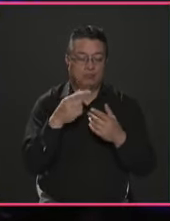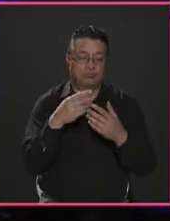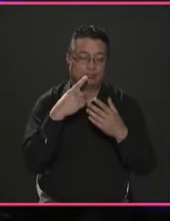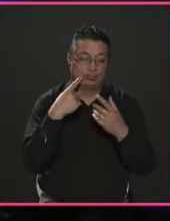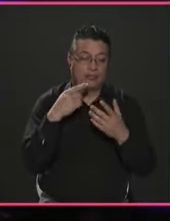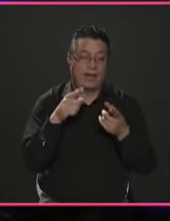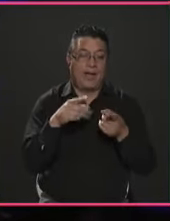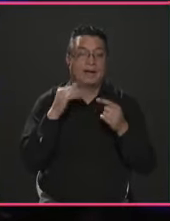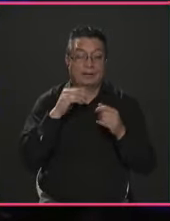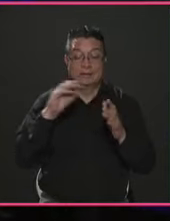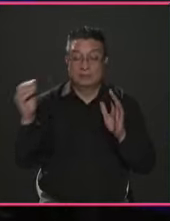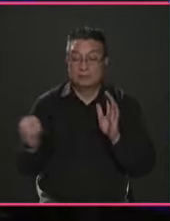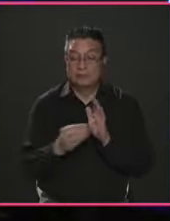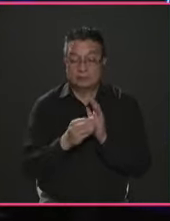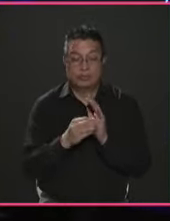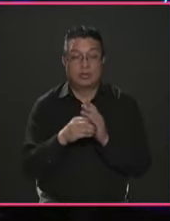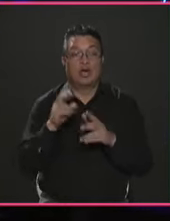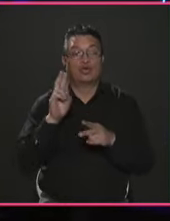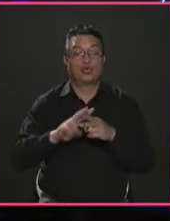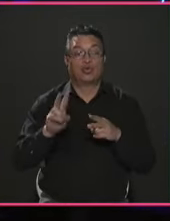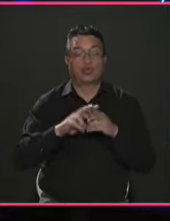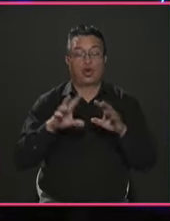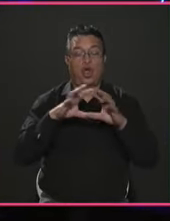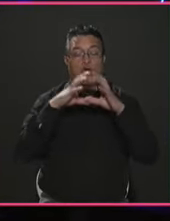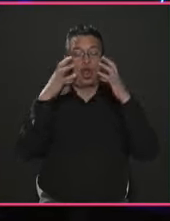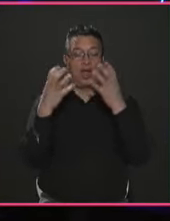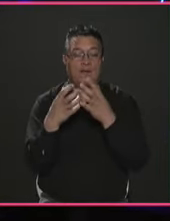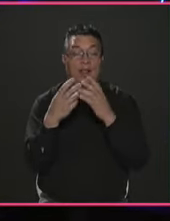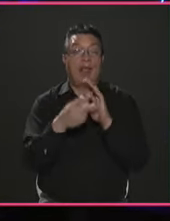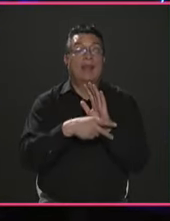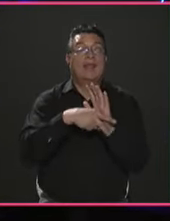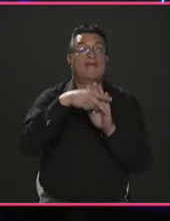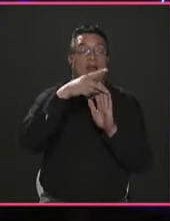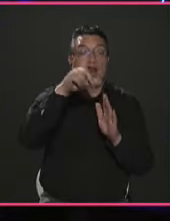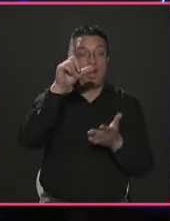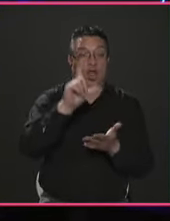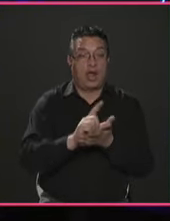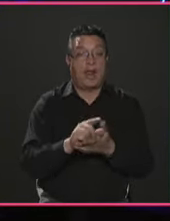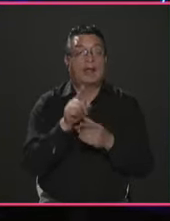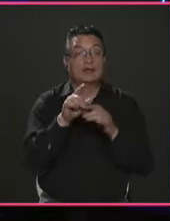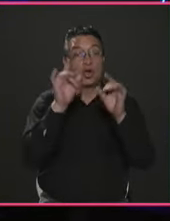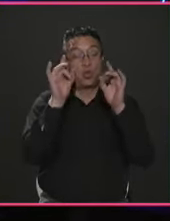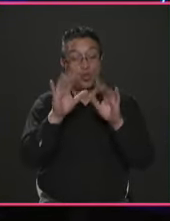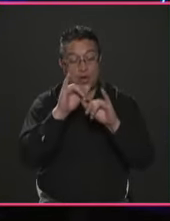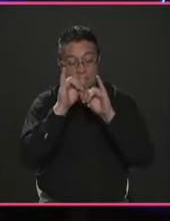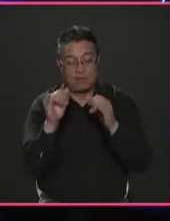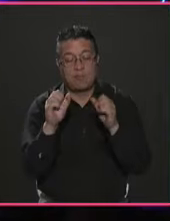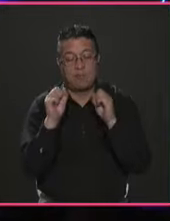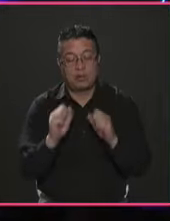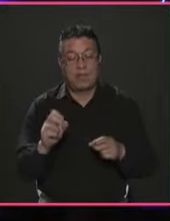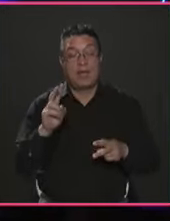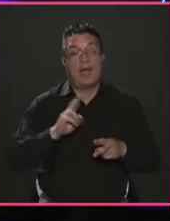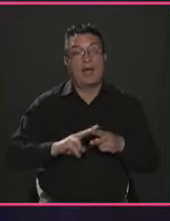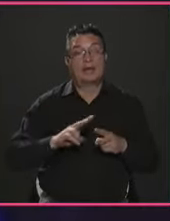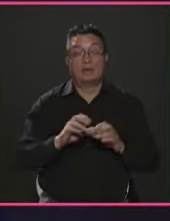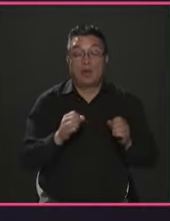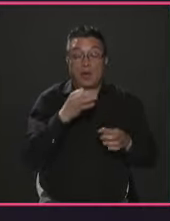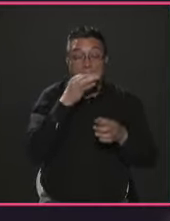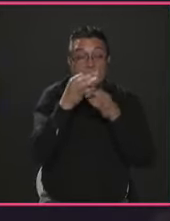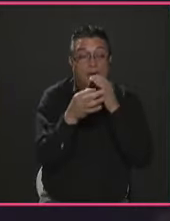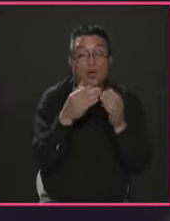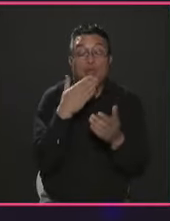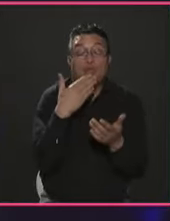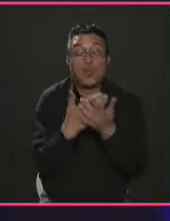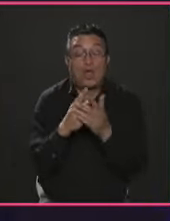requiere las implementaciones de las soluciones globales a un nivel local esa la única manera en la que podemos hacerlo no les puedo decir cuándo va a